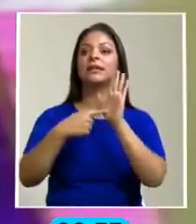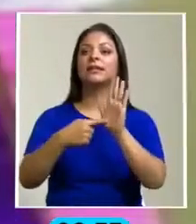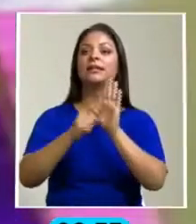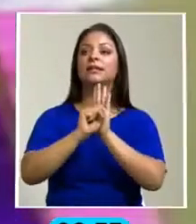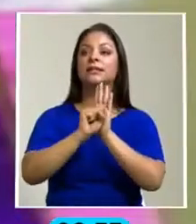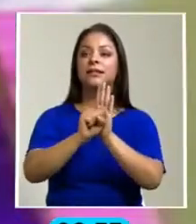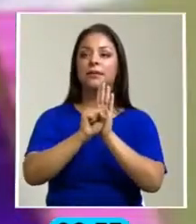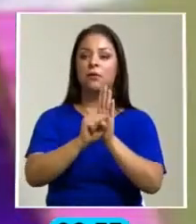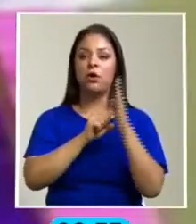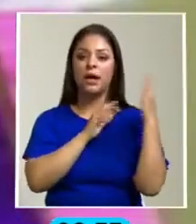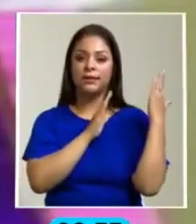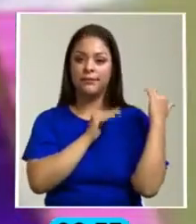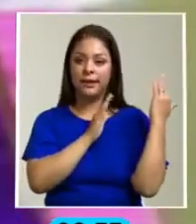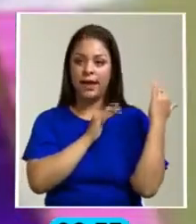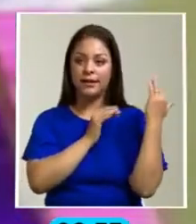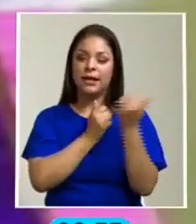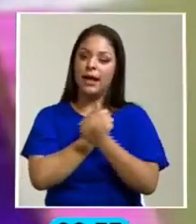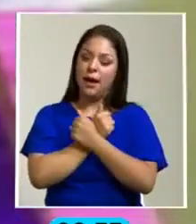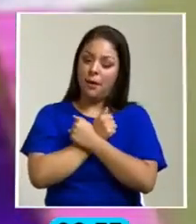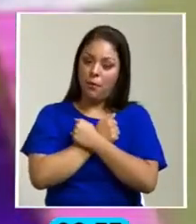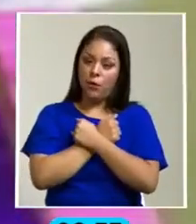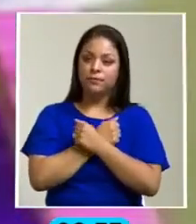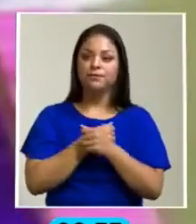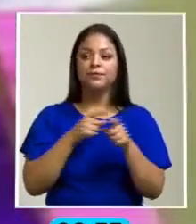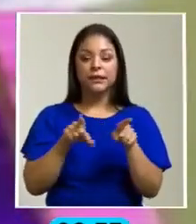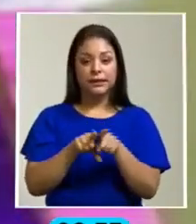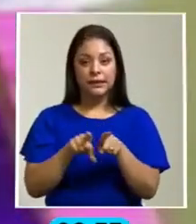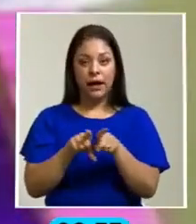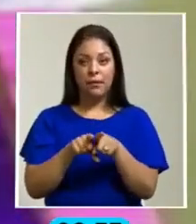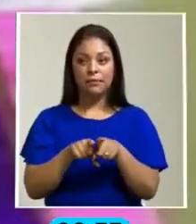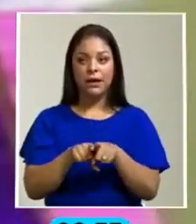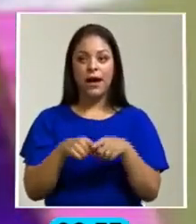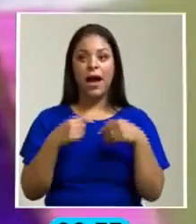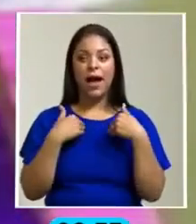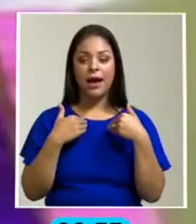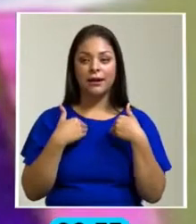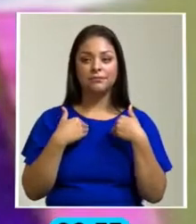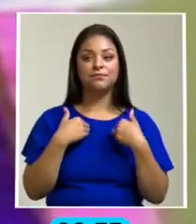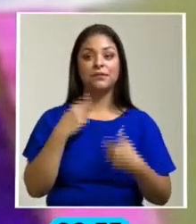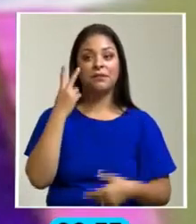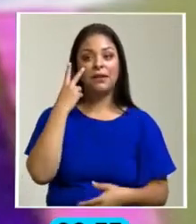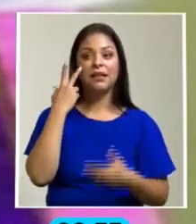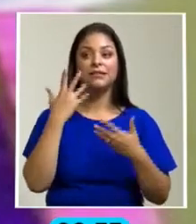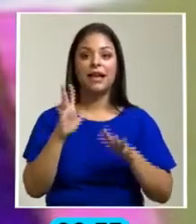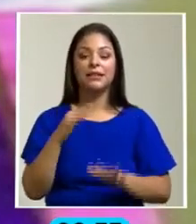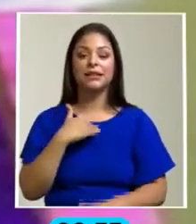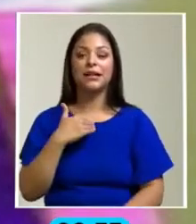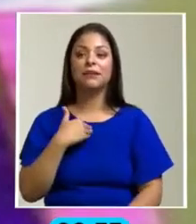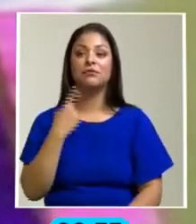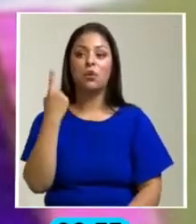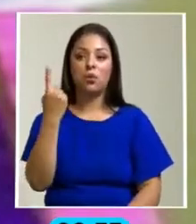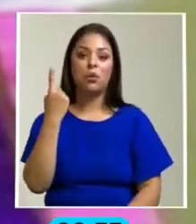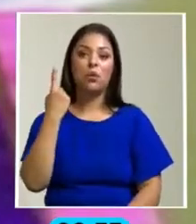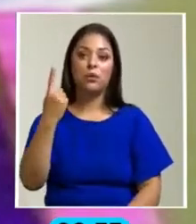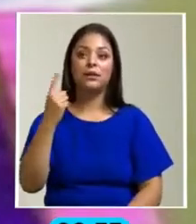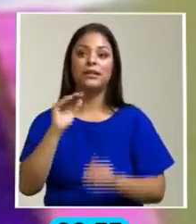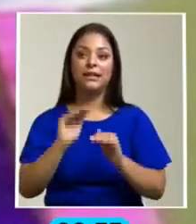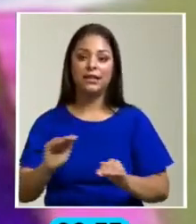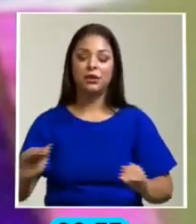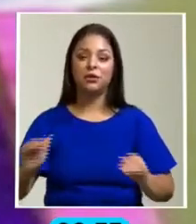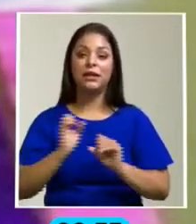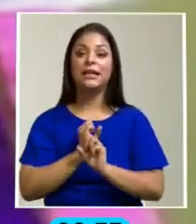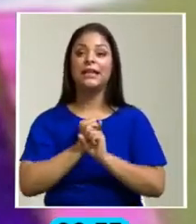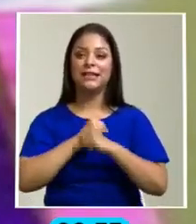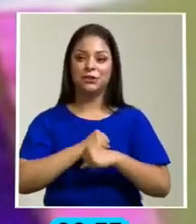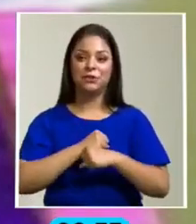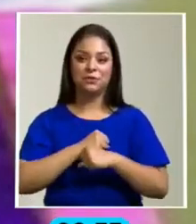simboliza ese amor. Y también, ajá, ¿qué hay? A ver, ¿ay? ¡Ay, vean! Ya ahí tenemos uno que ya un niño y una niña hicieron.